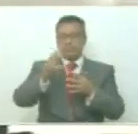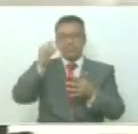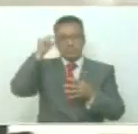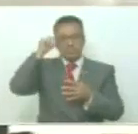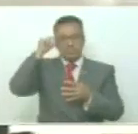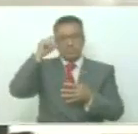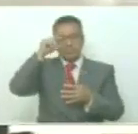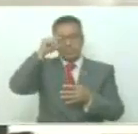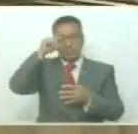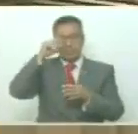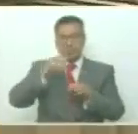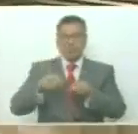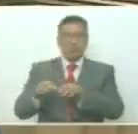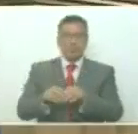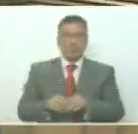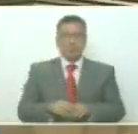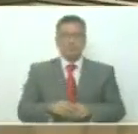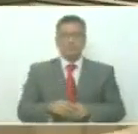día, señora secretaria.